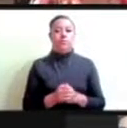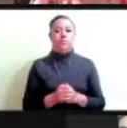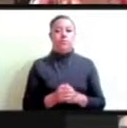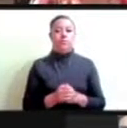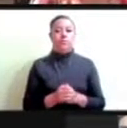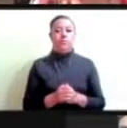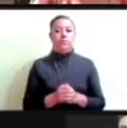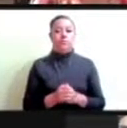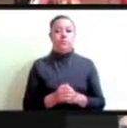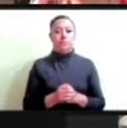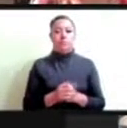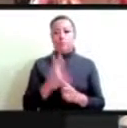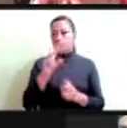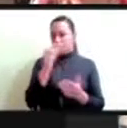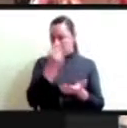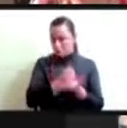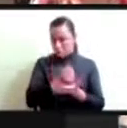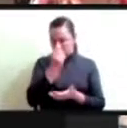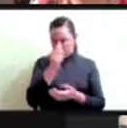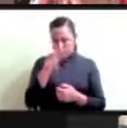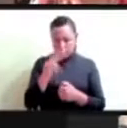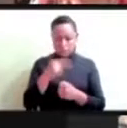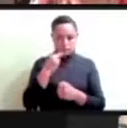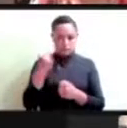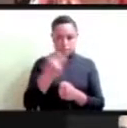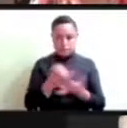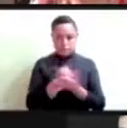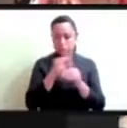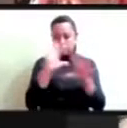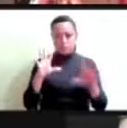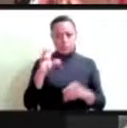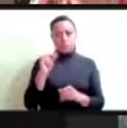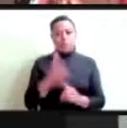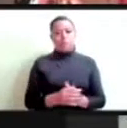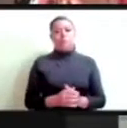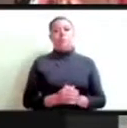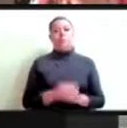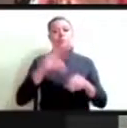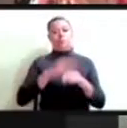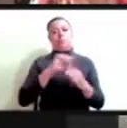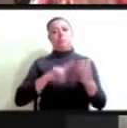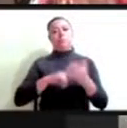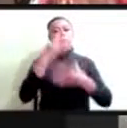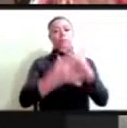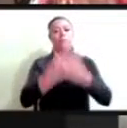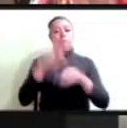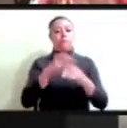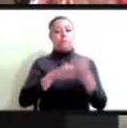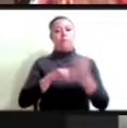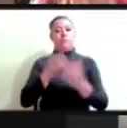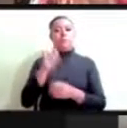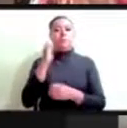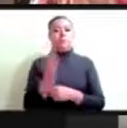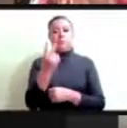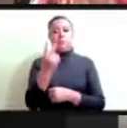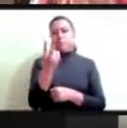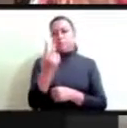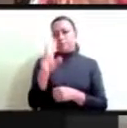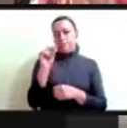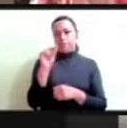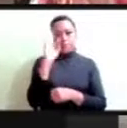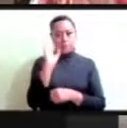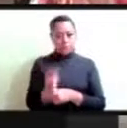aprobado, ¿verdad? No, diputada presidenta, la votación fue 15 votos a favor, 25 votos en contra,